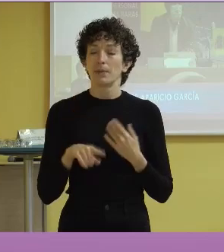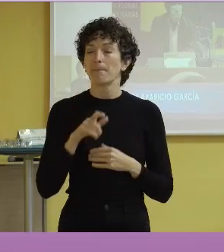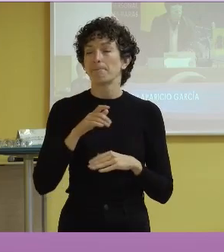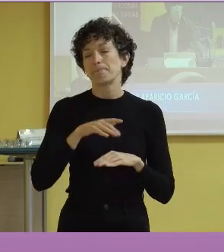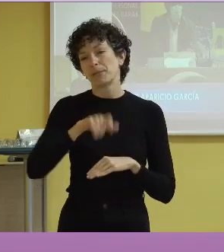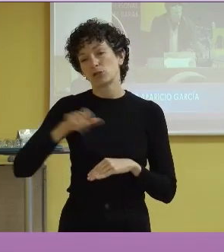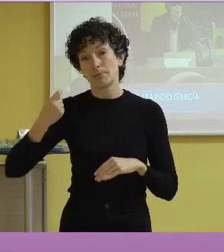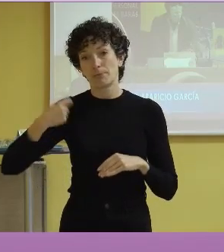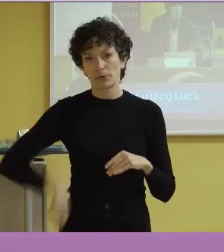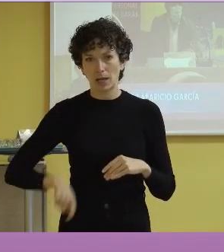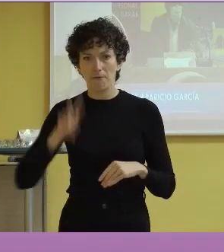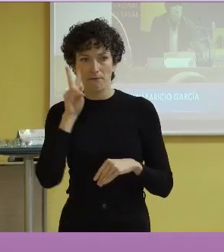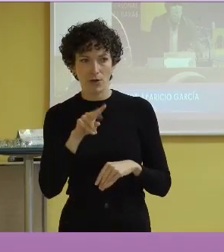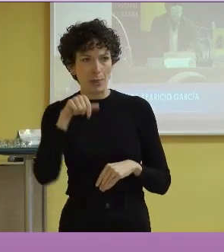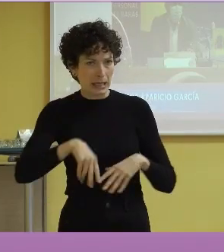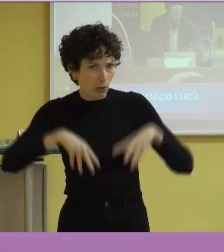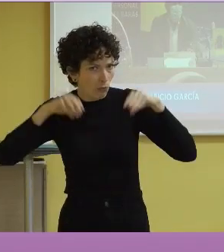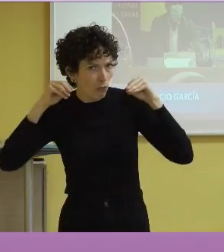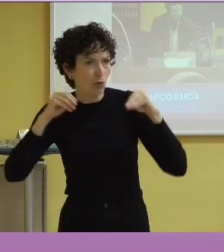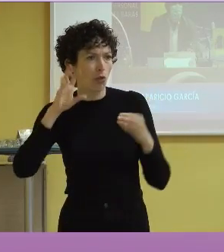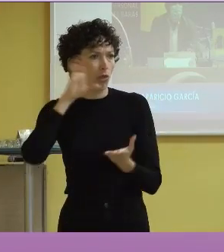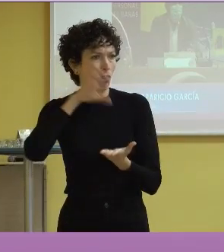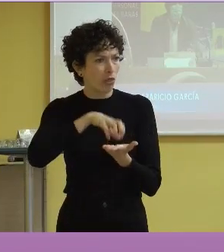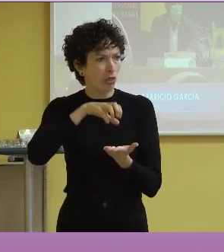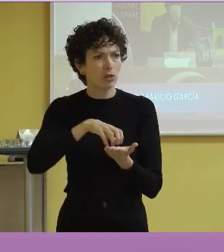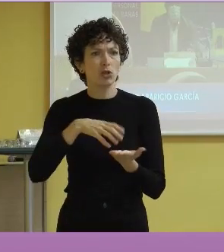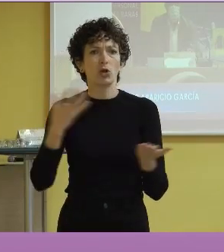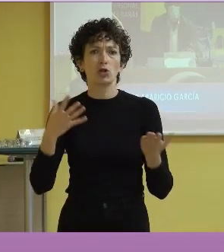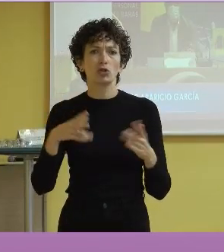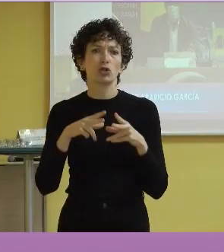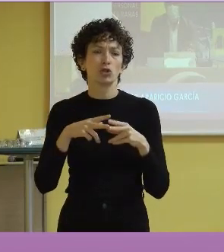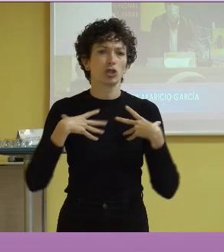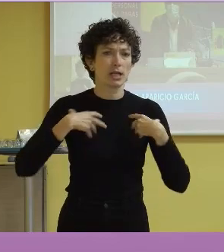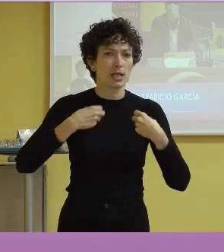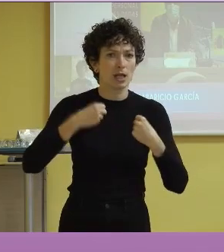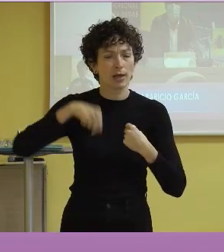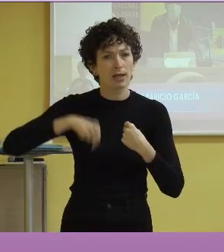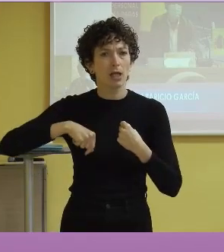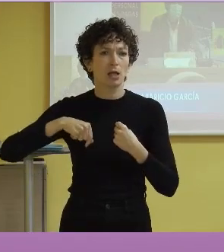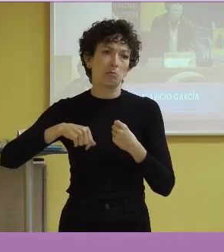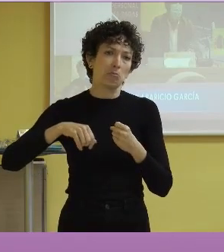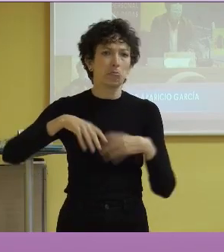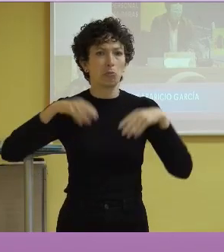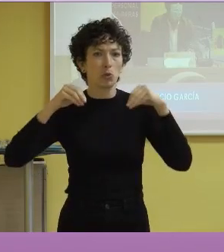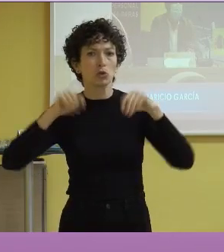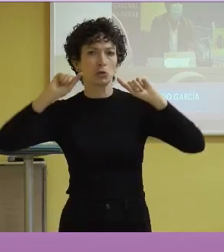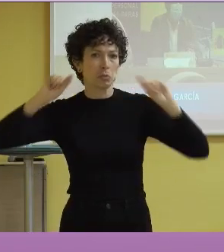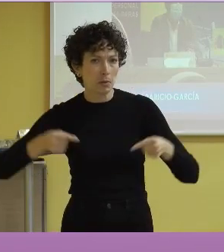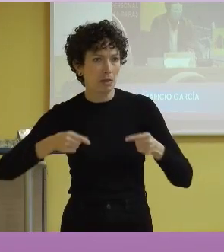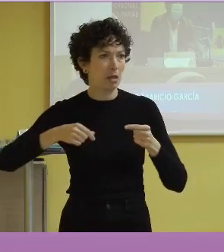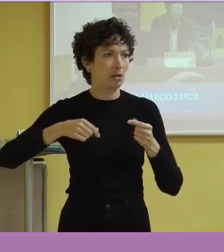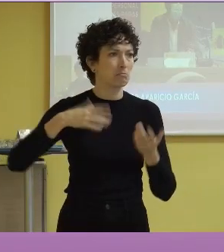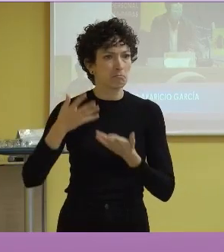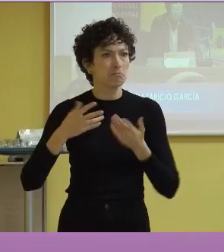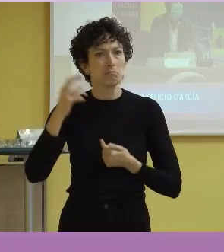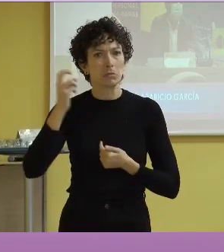que también veo que son de Burgos, de centros sociosanitarios del entorno de Burgos y de la provincia, que también creo que están por aquí